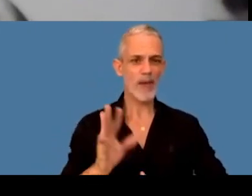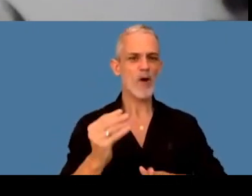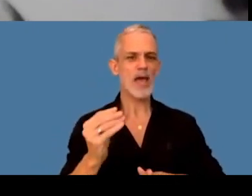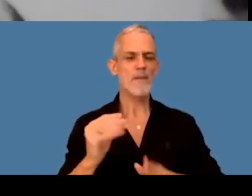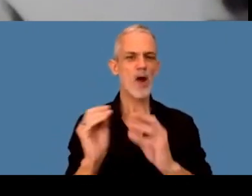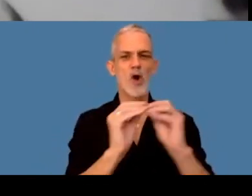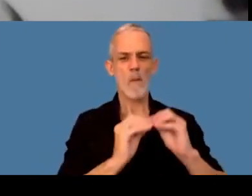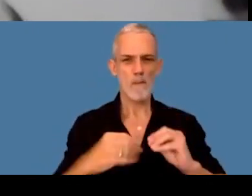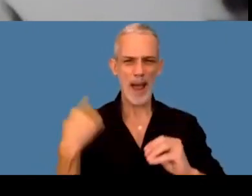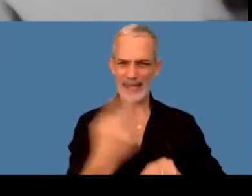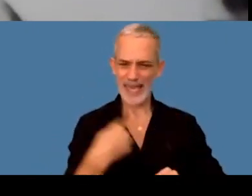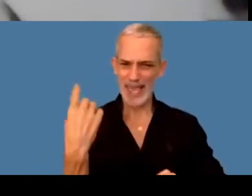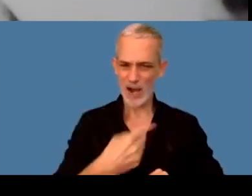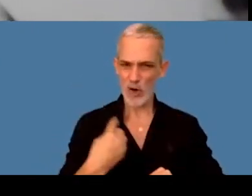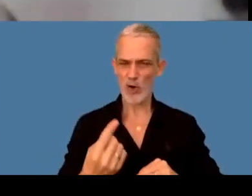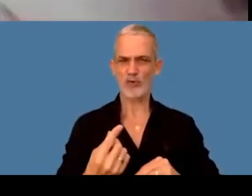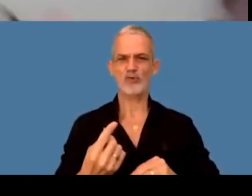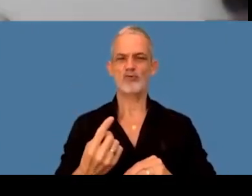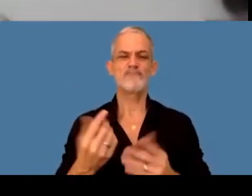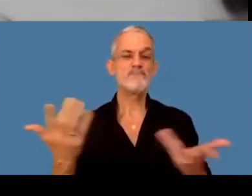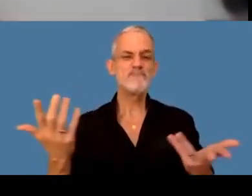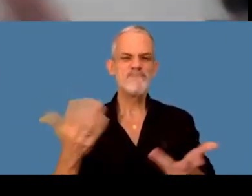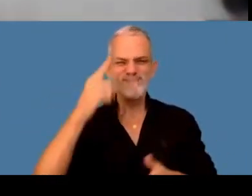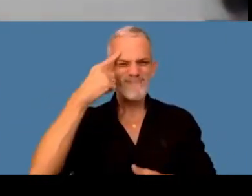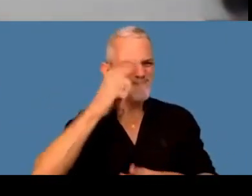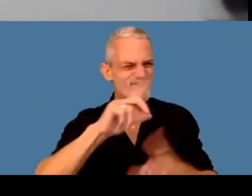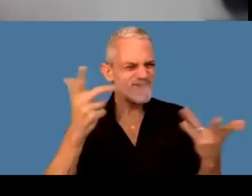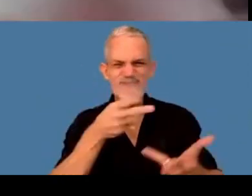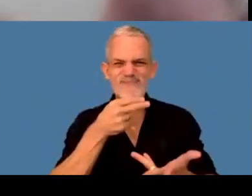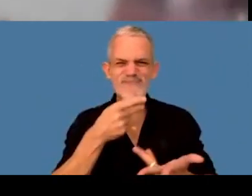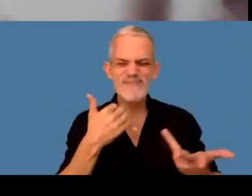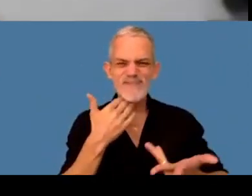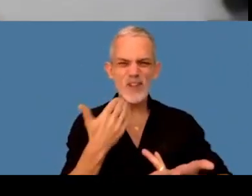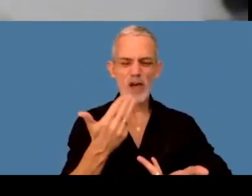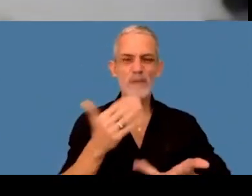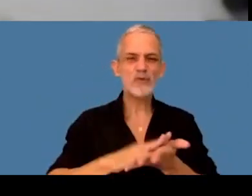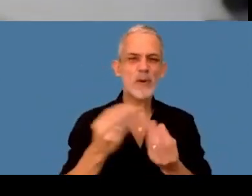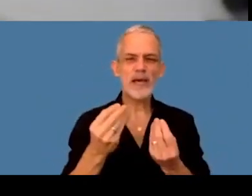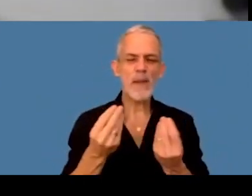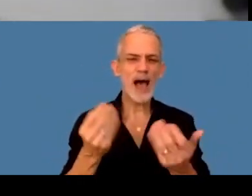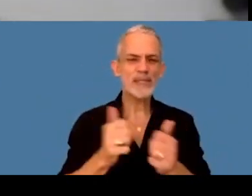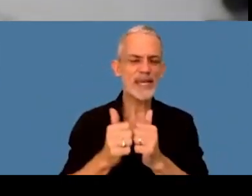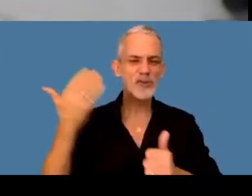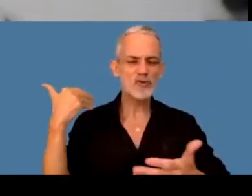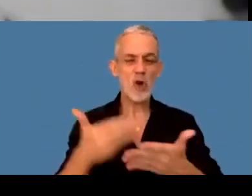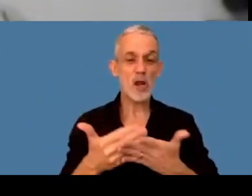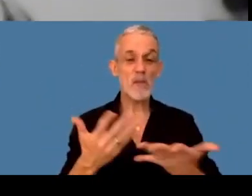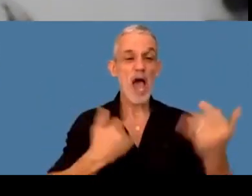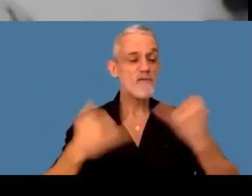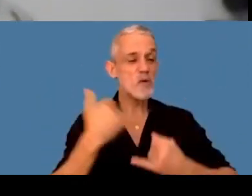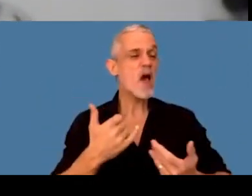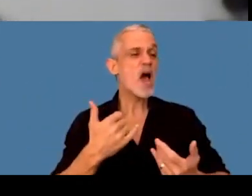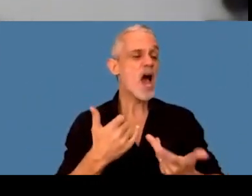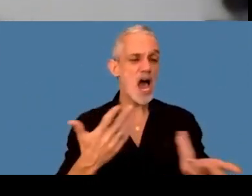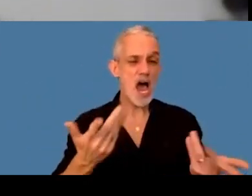compañeros no tienen idea de todo lo que pasa, porque como que se informan solamente, como